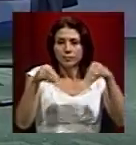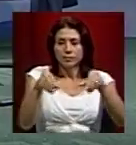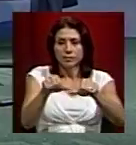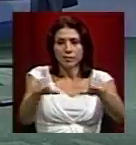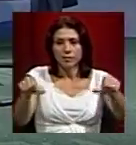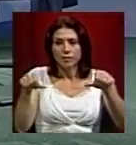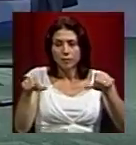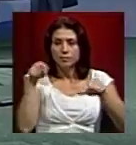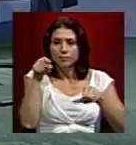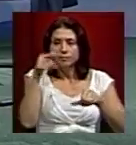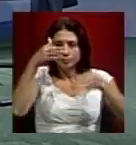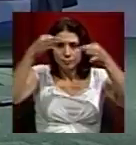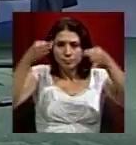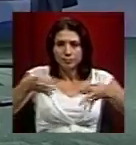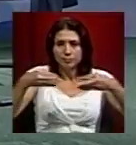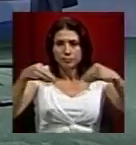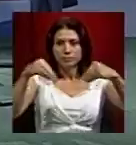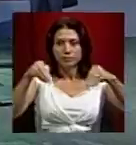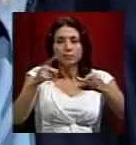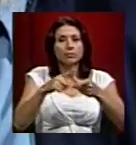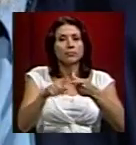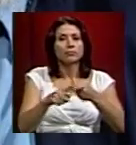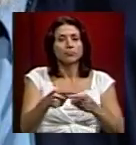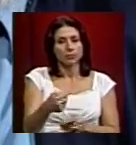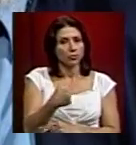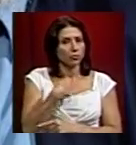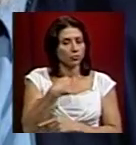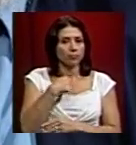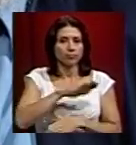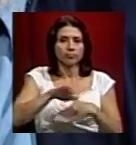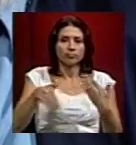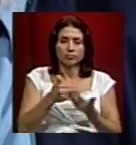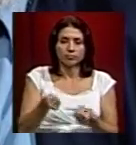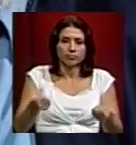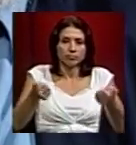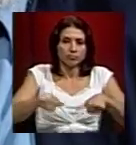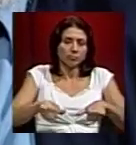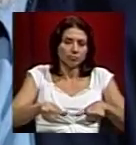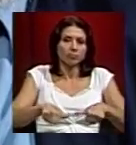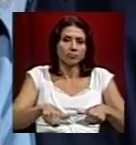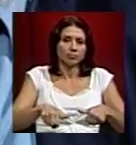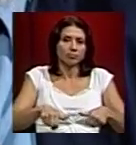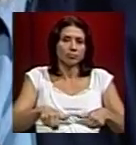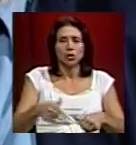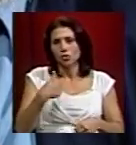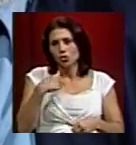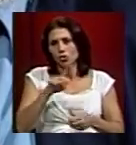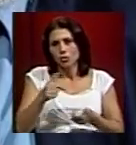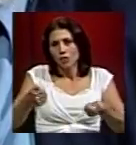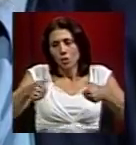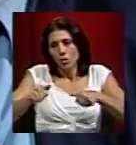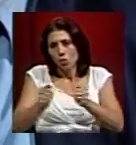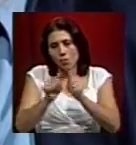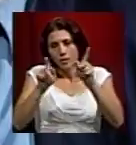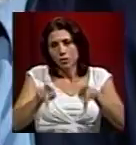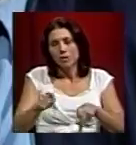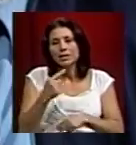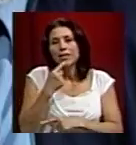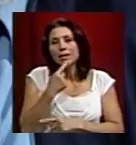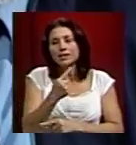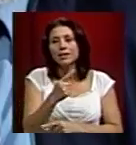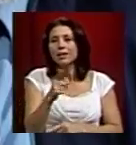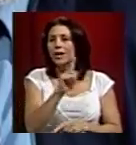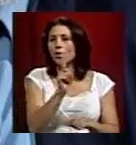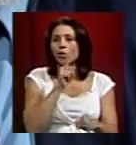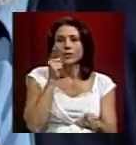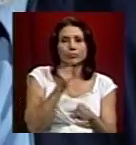que has decidido estratégicamente venderle. Así que yo totalmente de acuerdo, no estoy de acuerdo con las personas que dicen de que no es